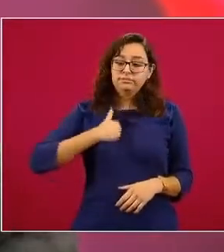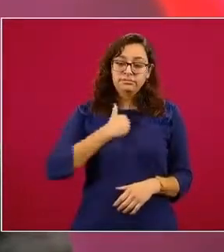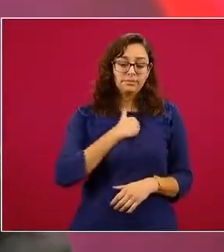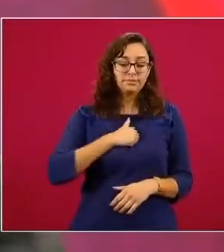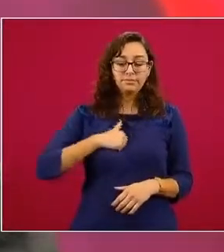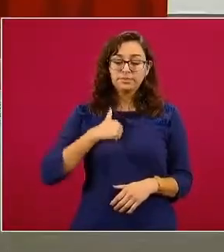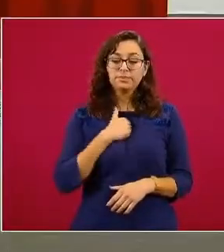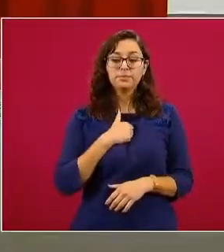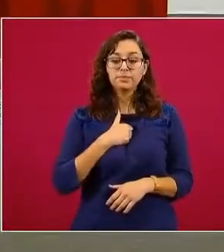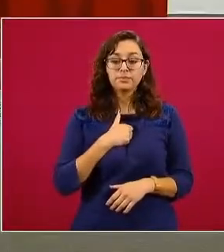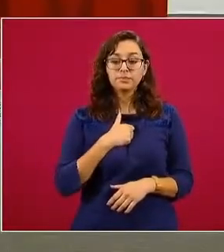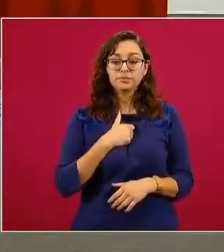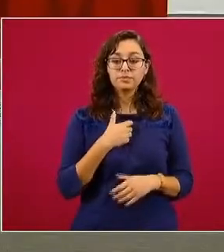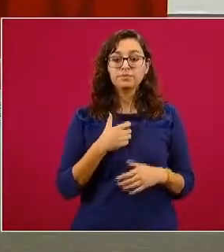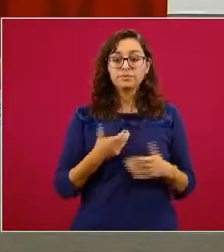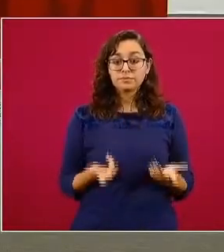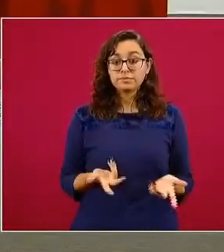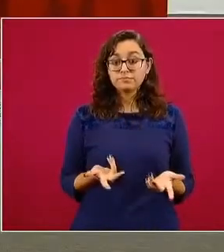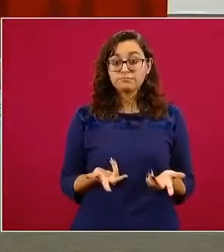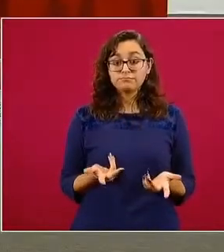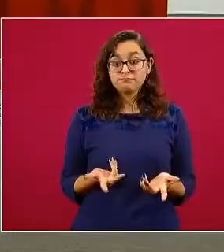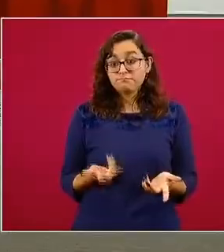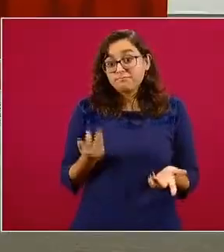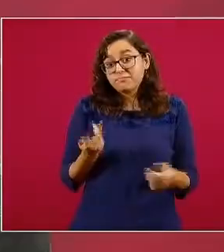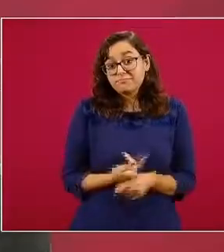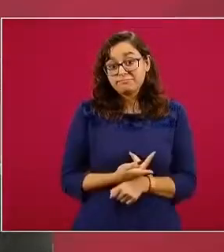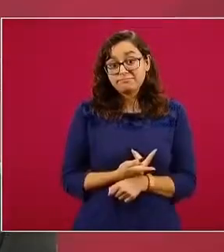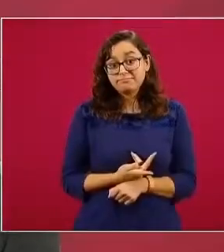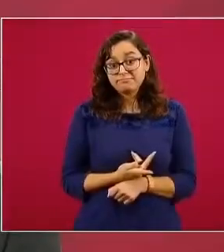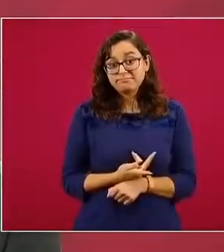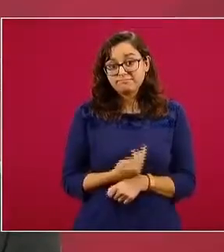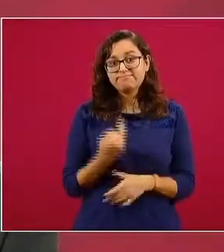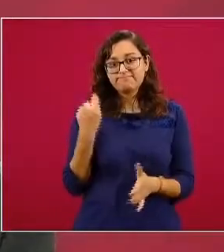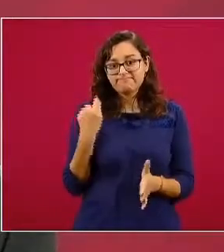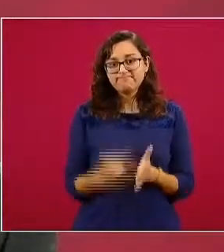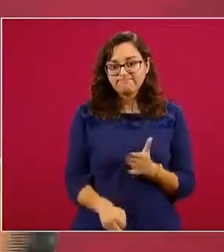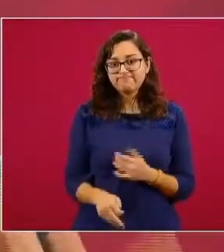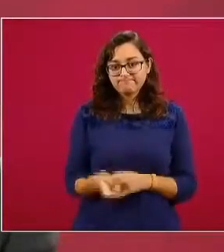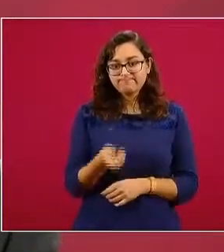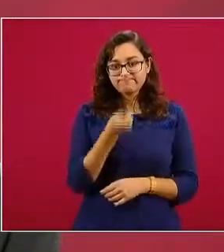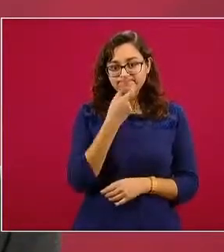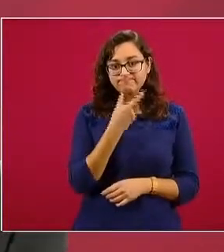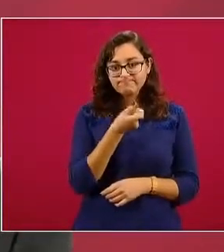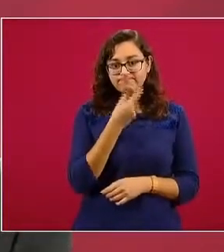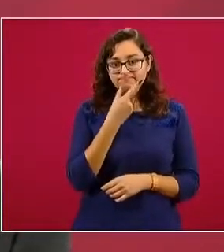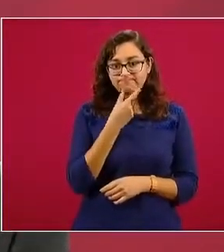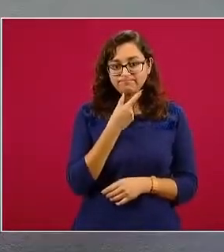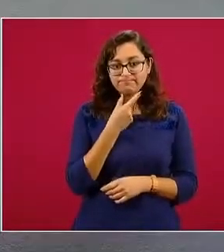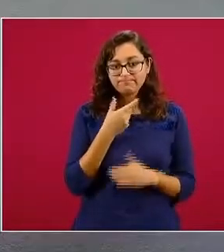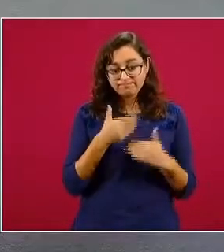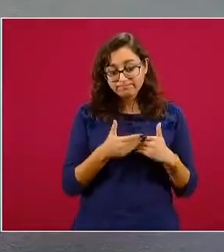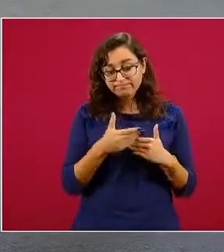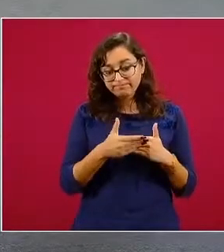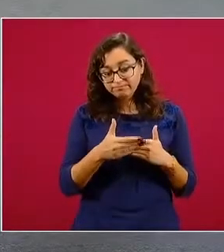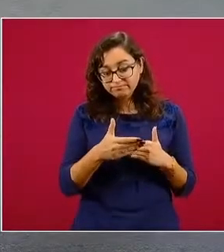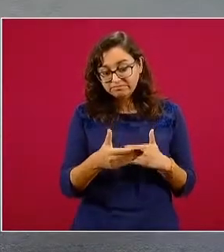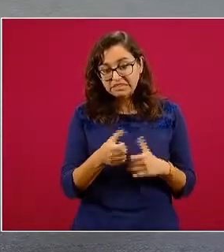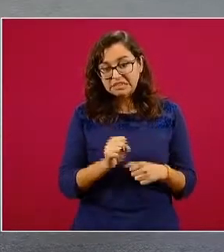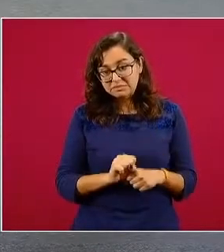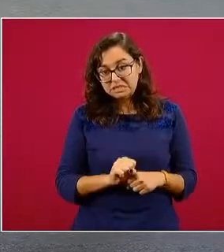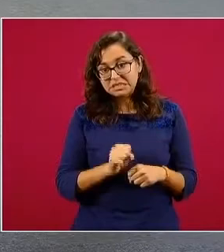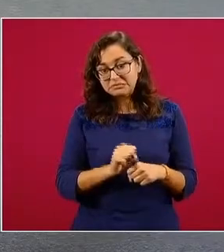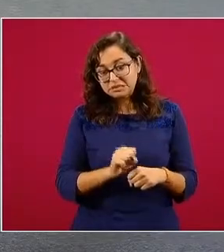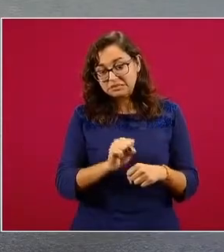pone de manera inmediata una insuficiencia de abastecimiento que llevará algunas semanas